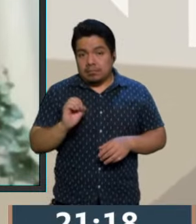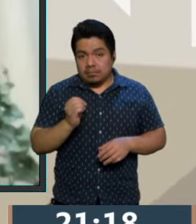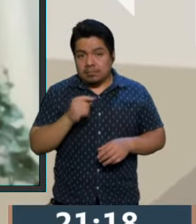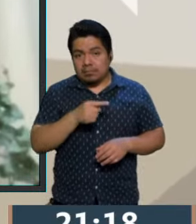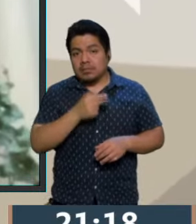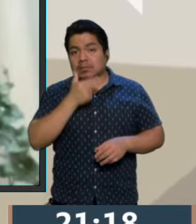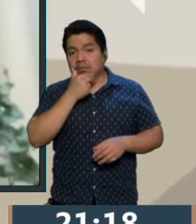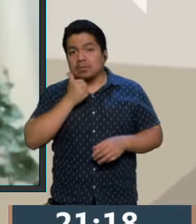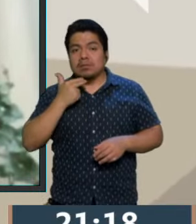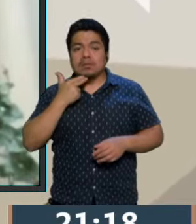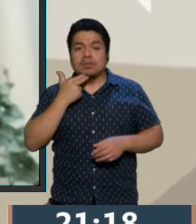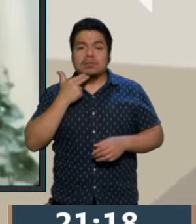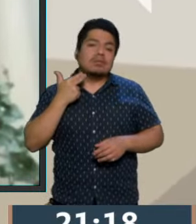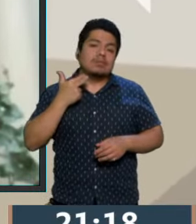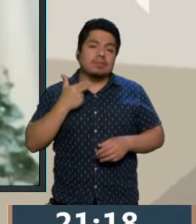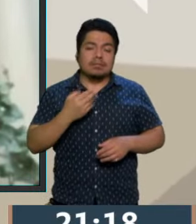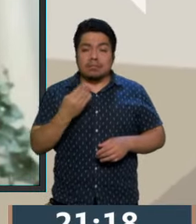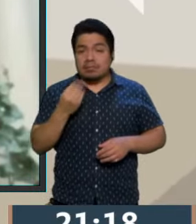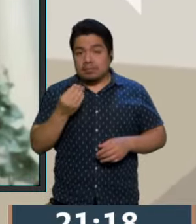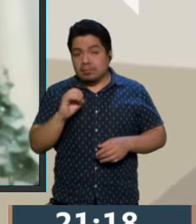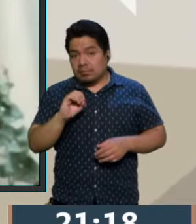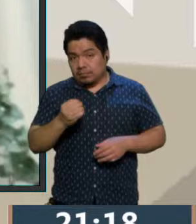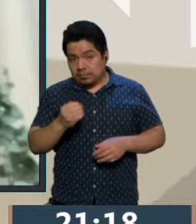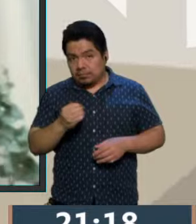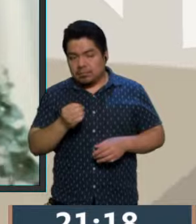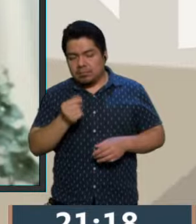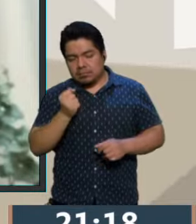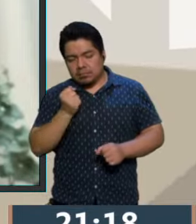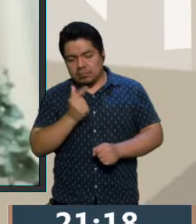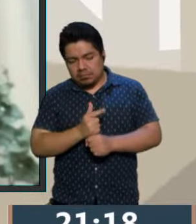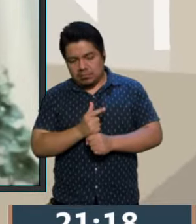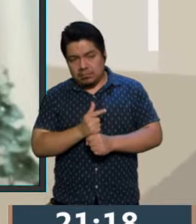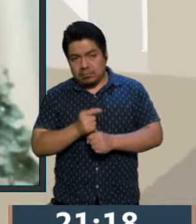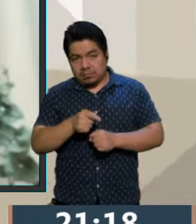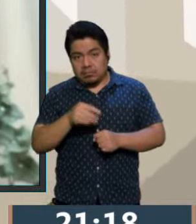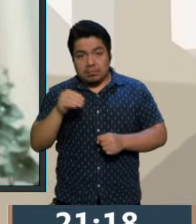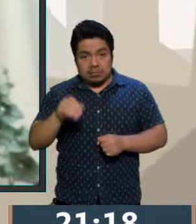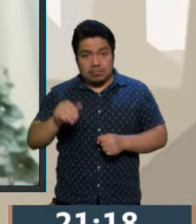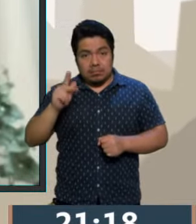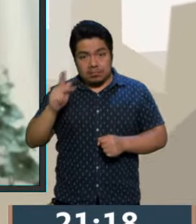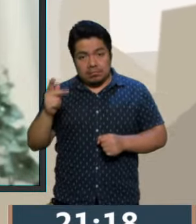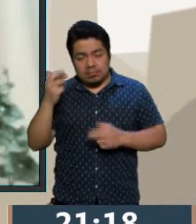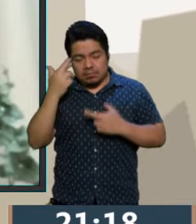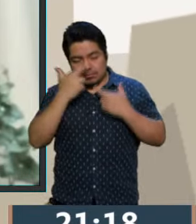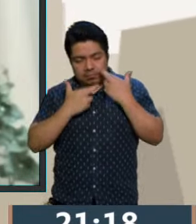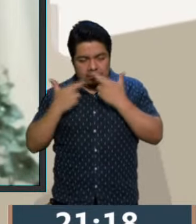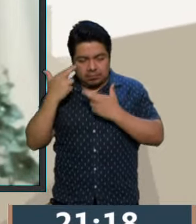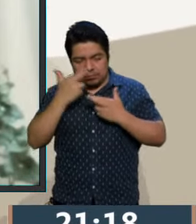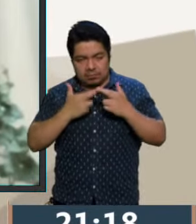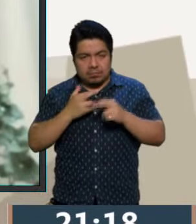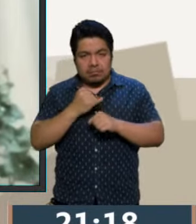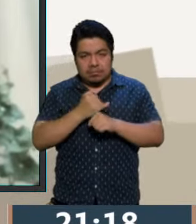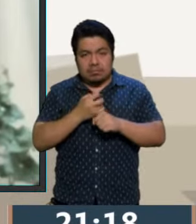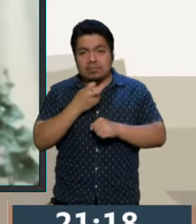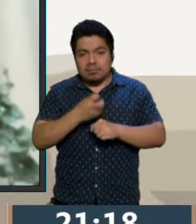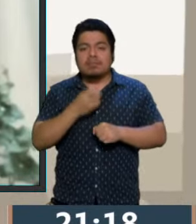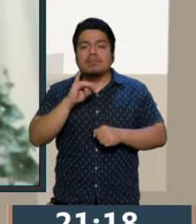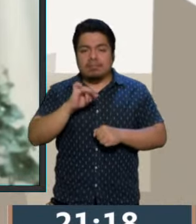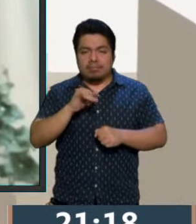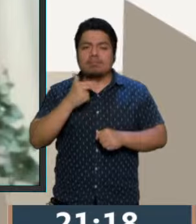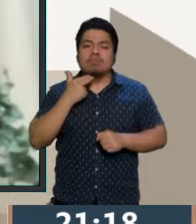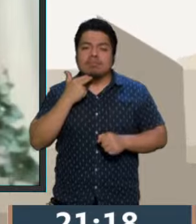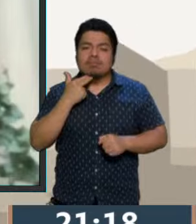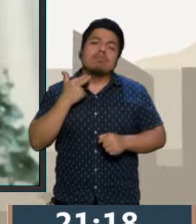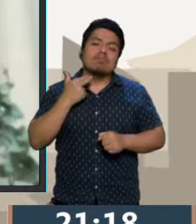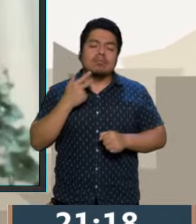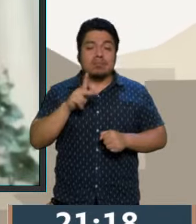se suicida. El 9 de octubre se determina por los ministerios públicos que fue suicidio. Sin embargo,